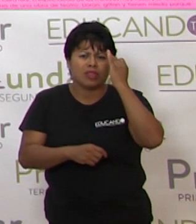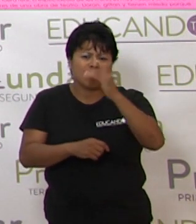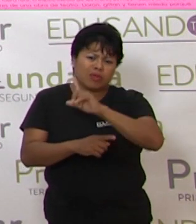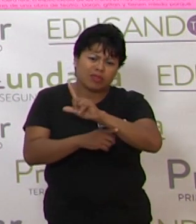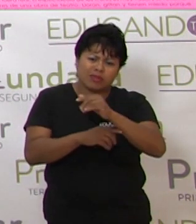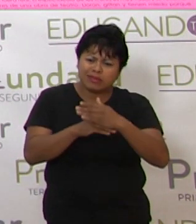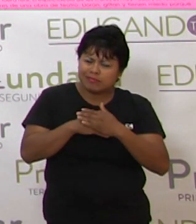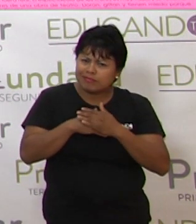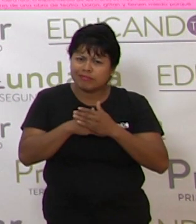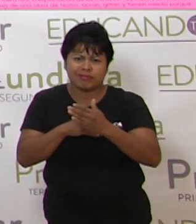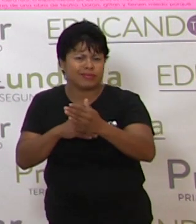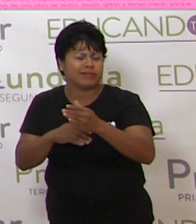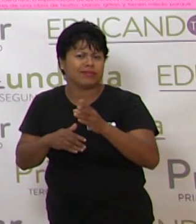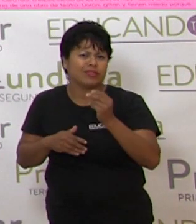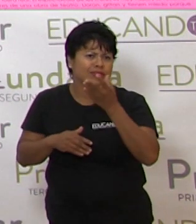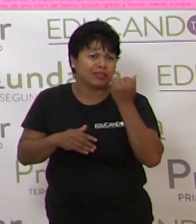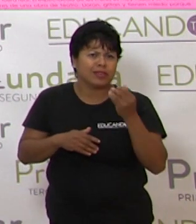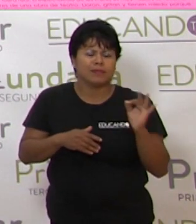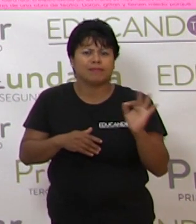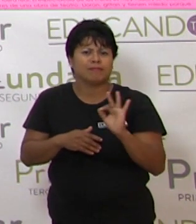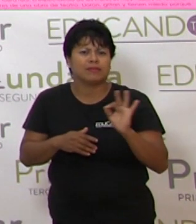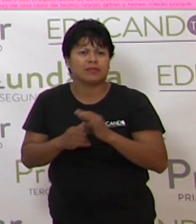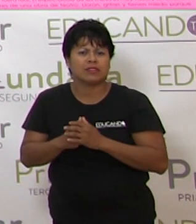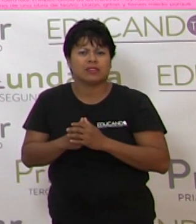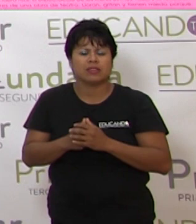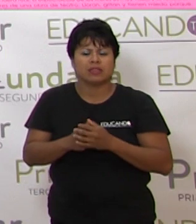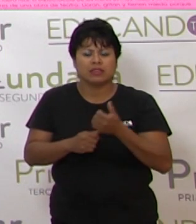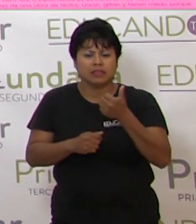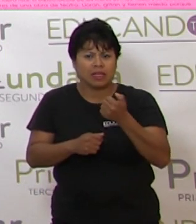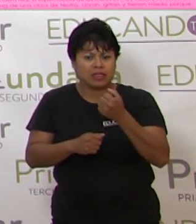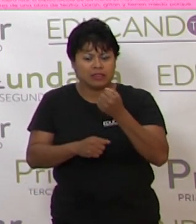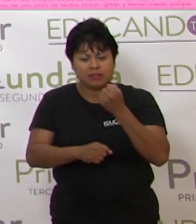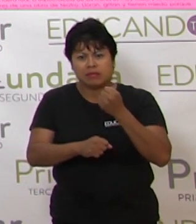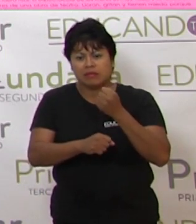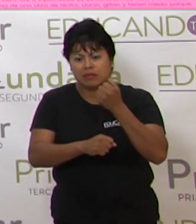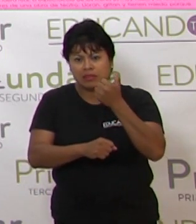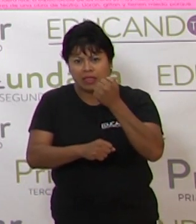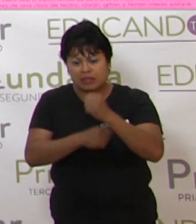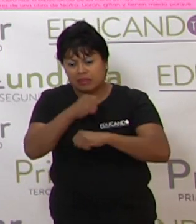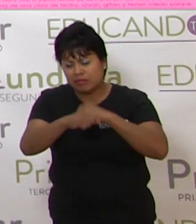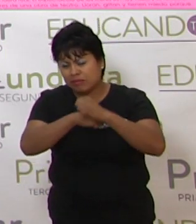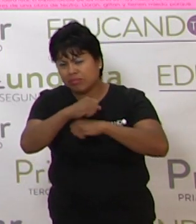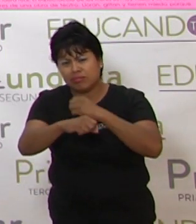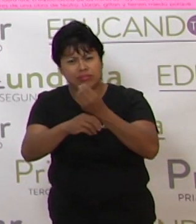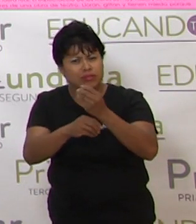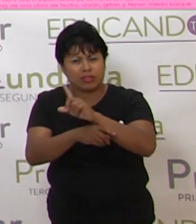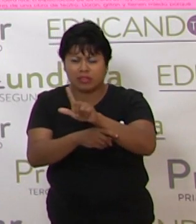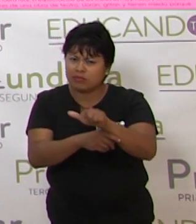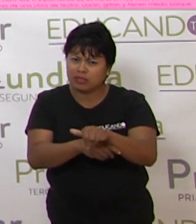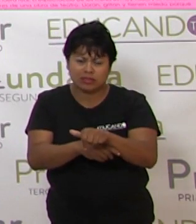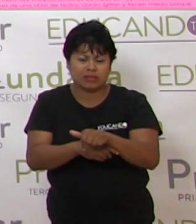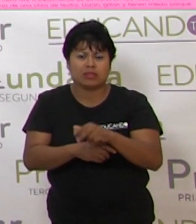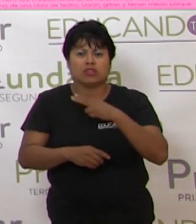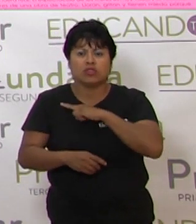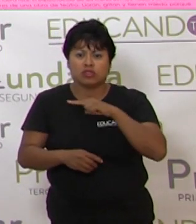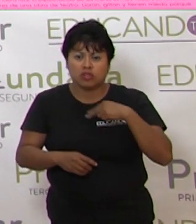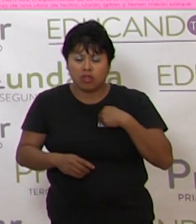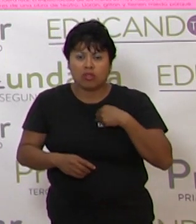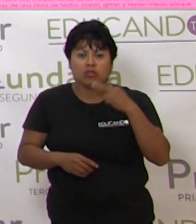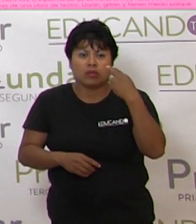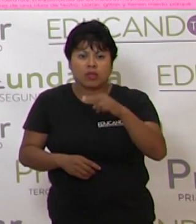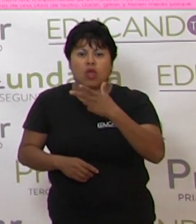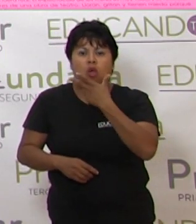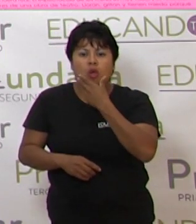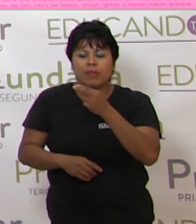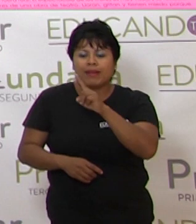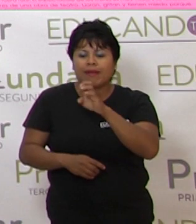después, no sé, a lo mejor unos 6 siglos después. Y 6 siglos después nosotros los nombramos hombres del